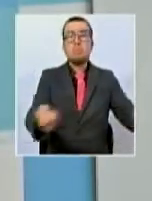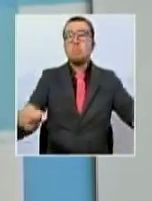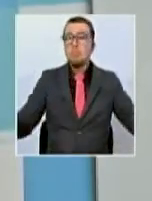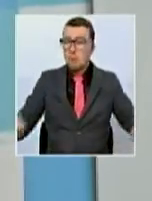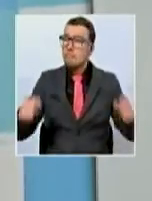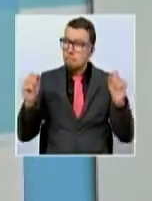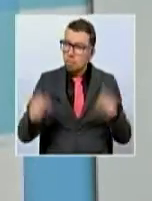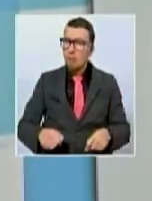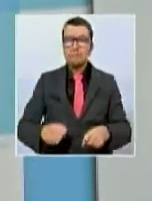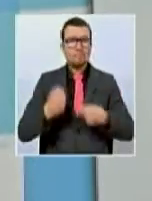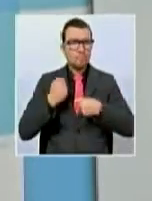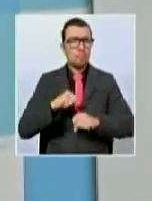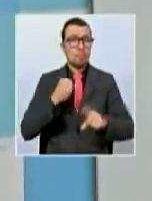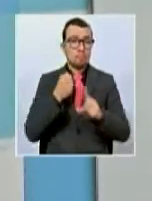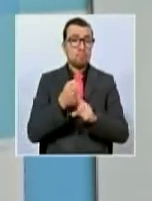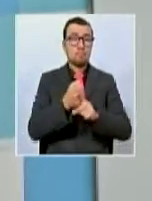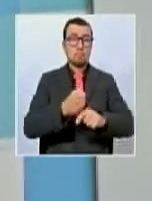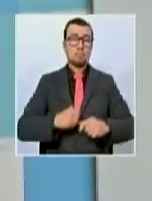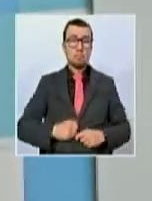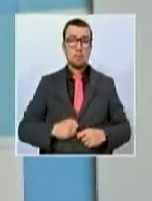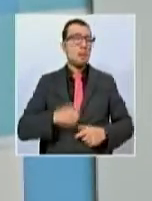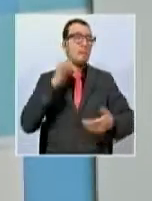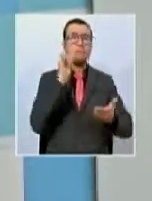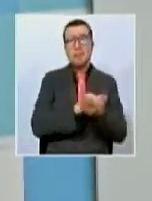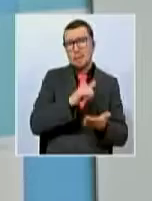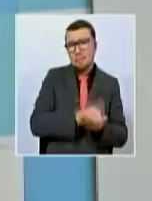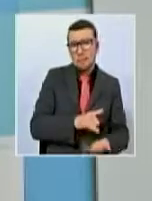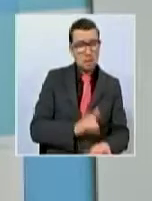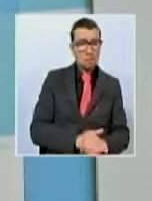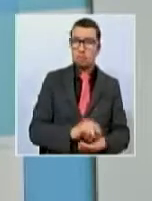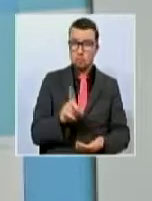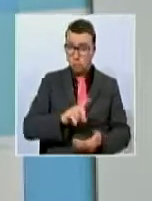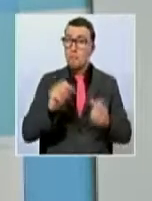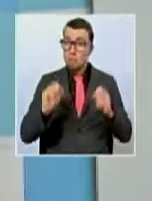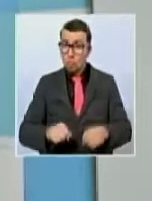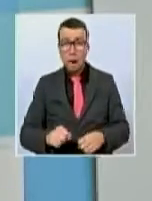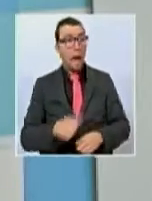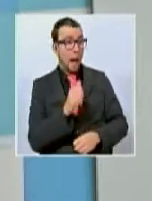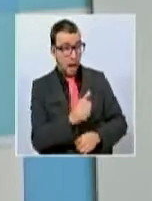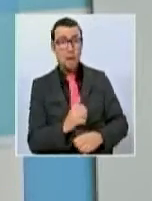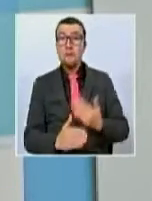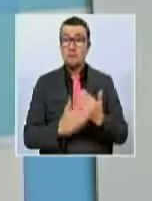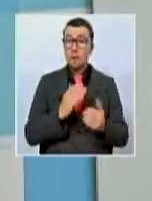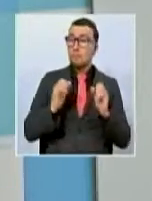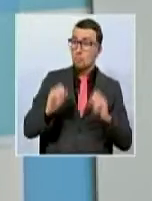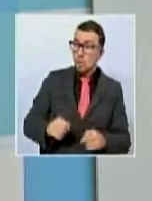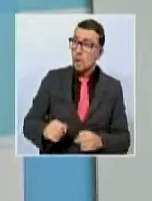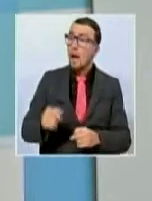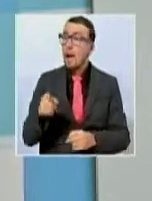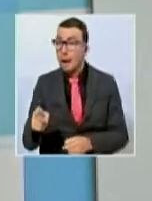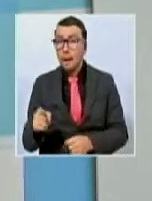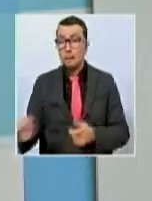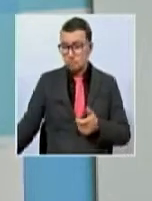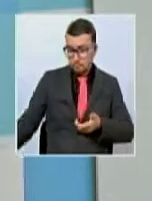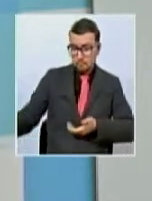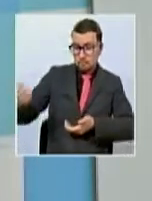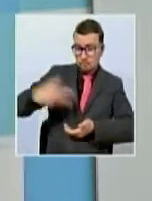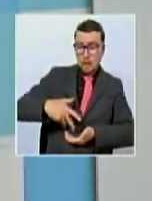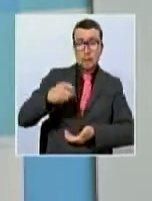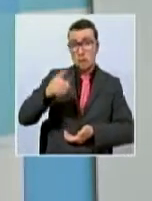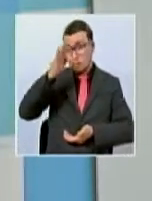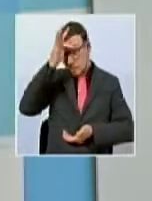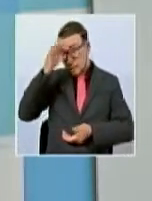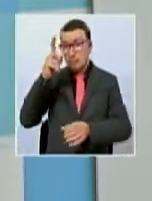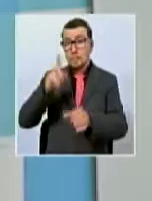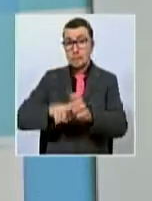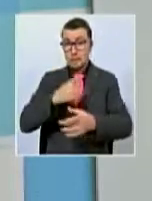hacer. Es decir, que el consumidor, el paciente tenga acceso a estos productos a través de sus EPS y de su